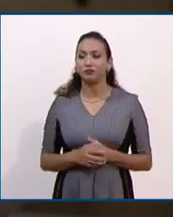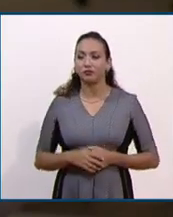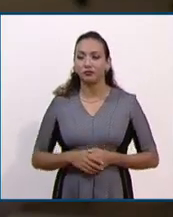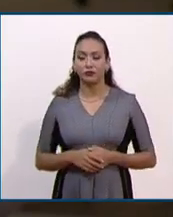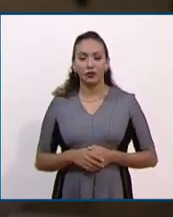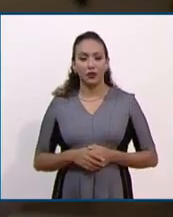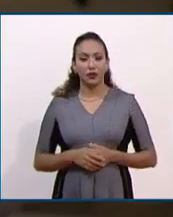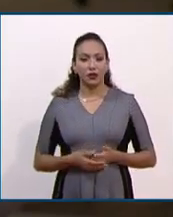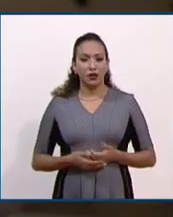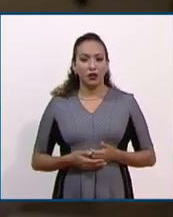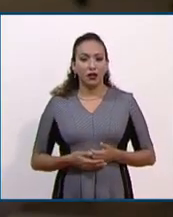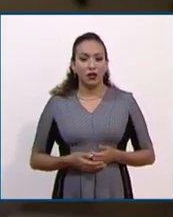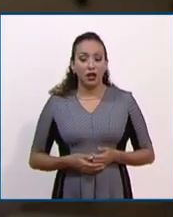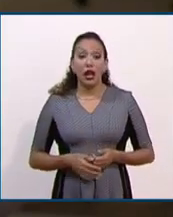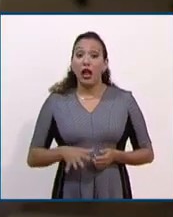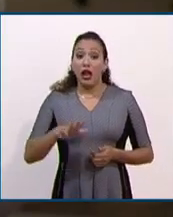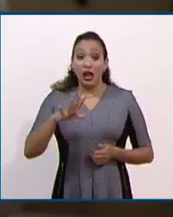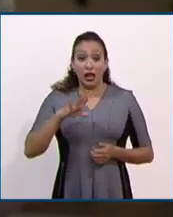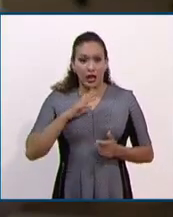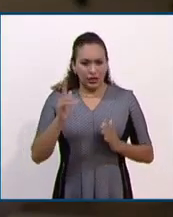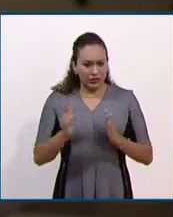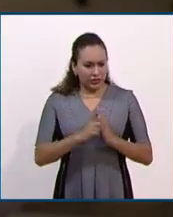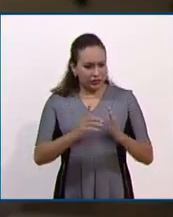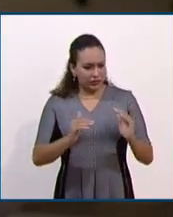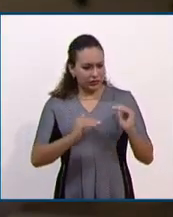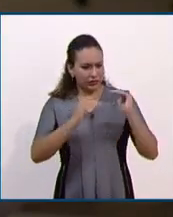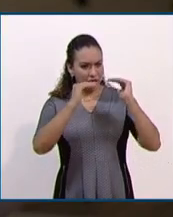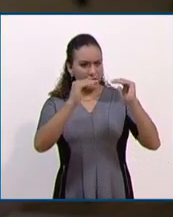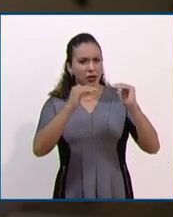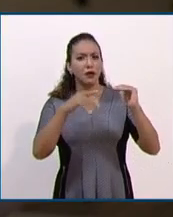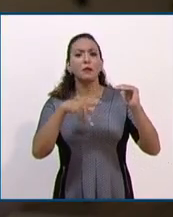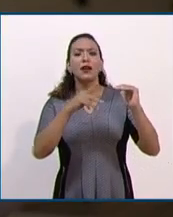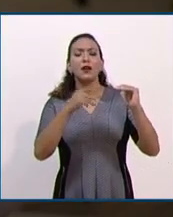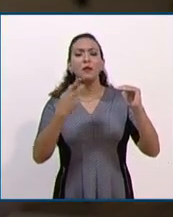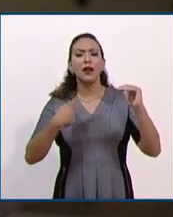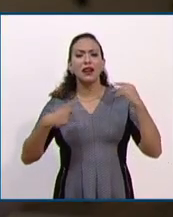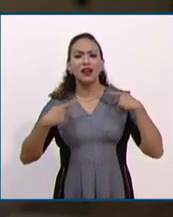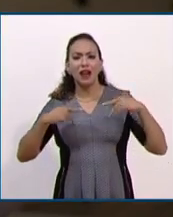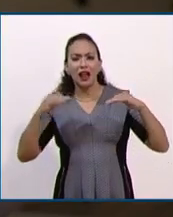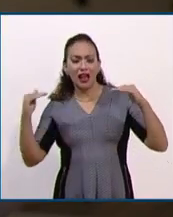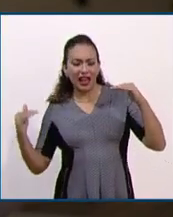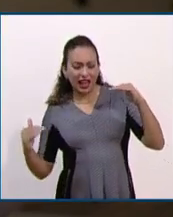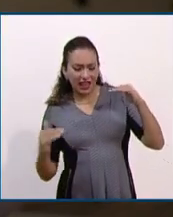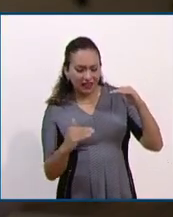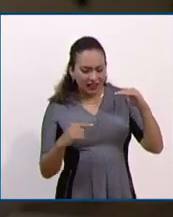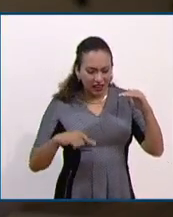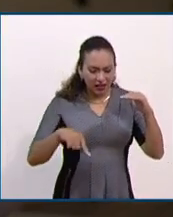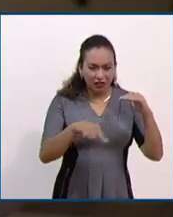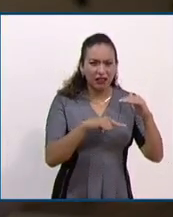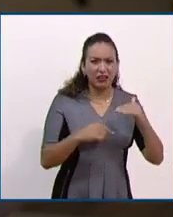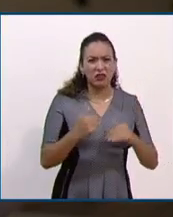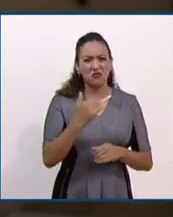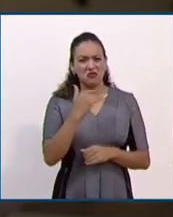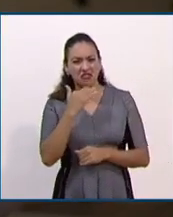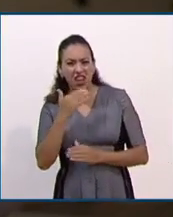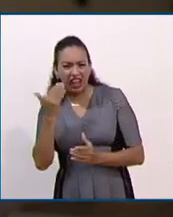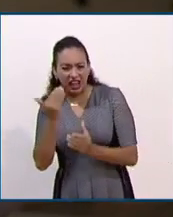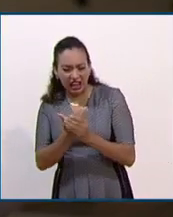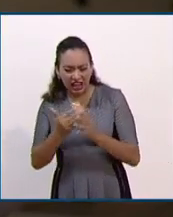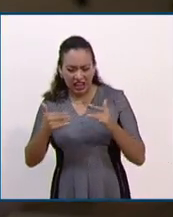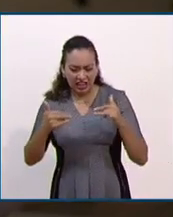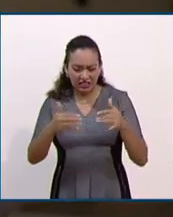permitirse que bajo ese manto superior se escondan la corrupción, el tráfico de influencias y de expedientes,